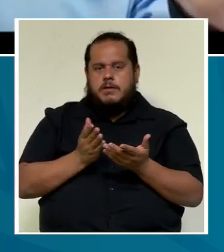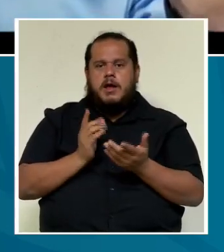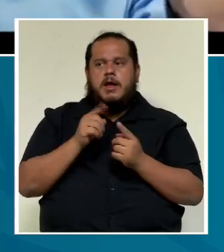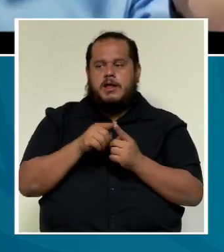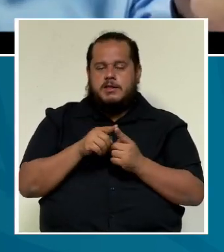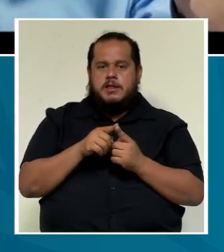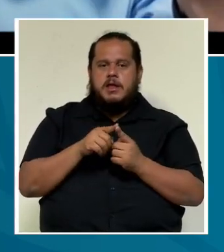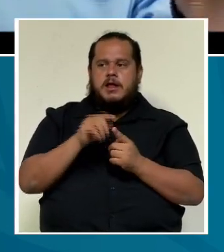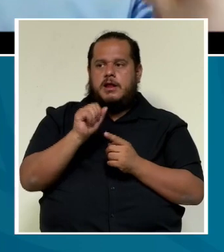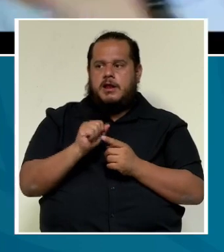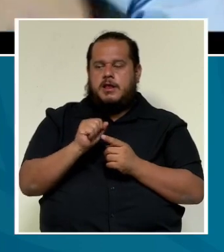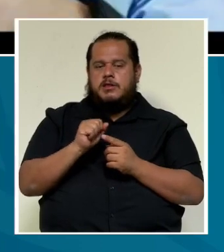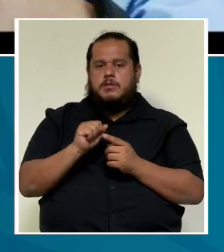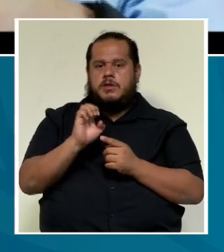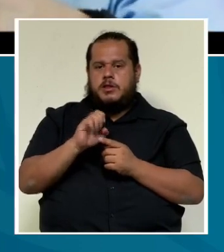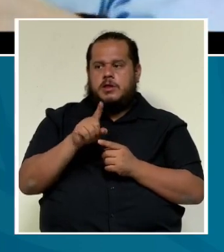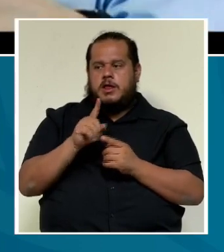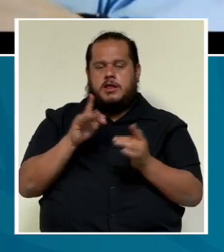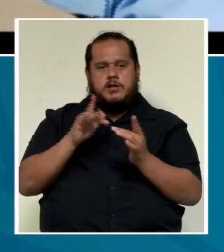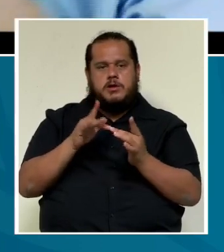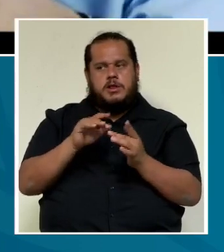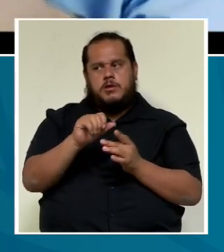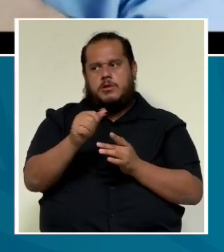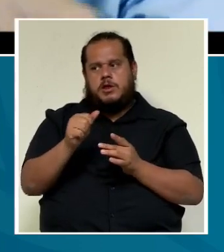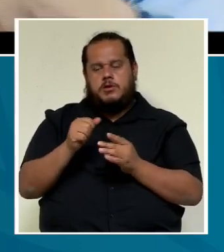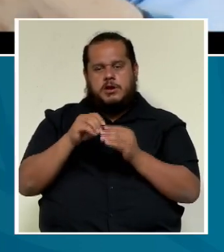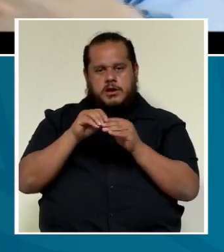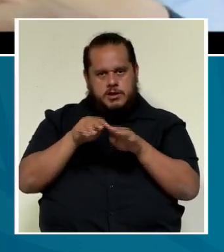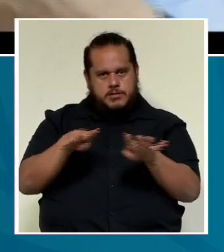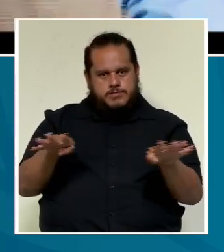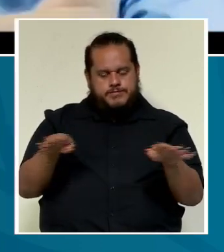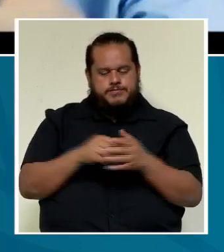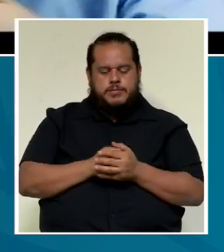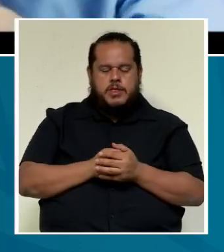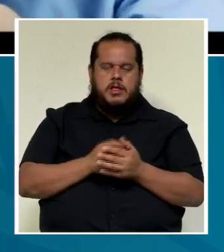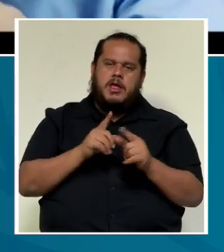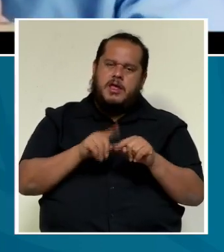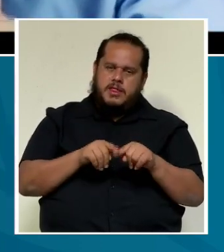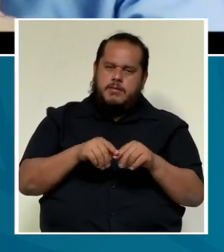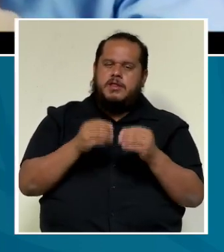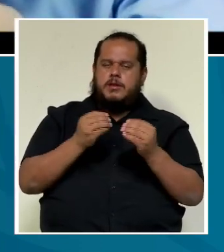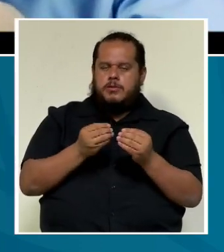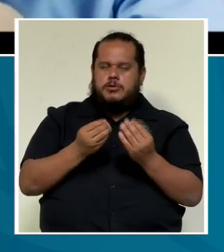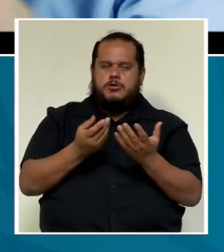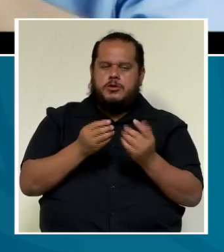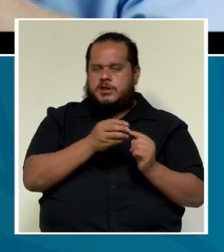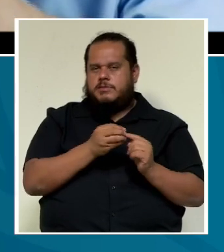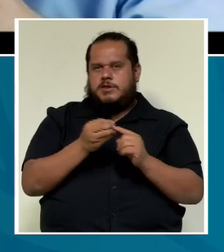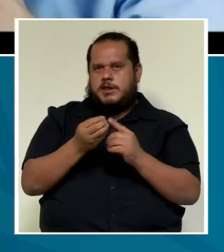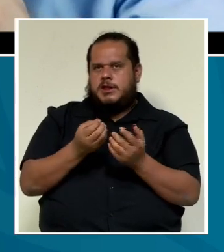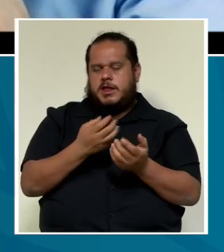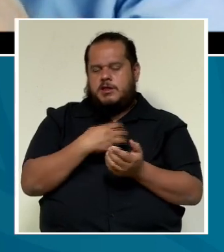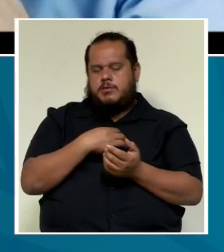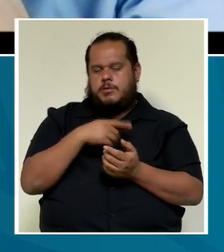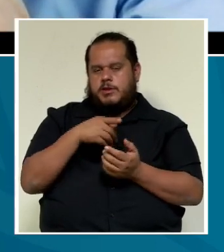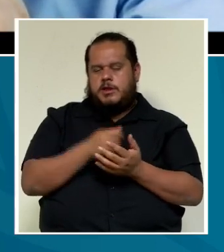la subestación en costa y de ahí se interconecta con la red de transmisión. Entonces va a depender mucho de las particularidades propias del proyecto.